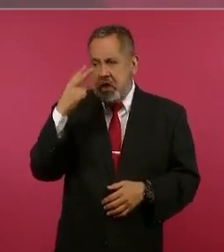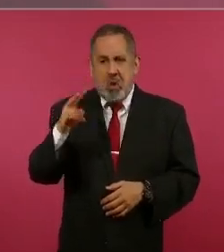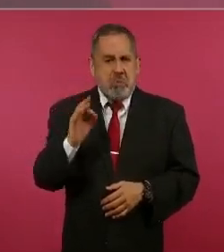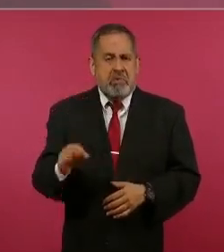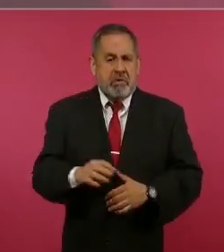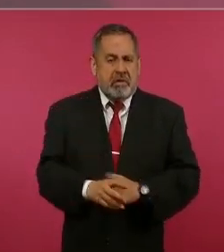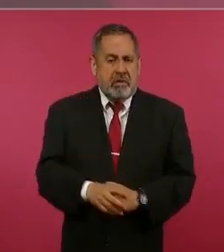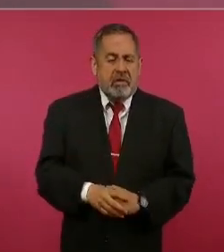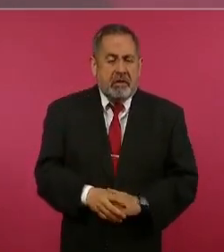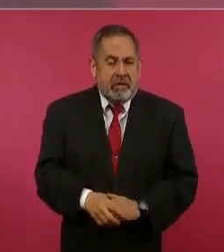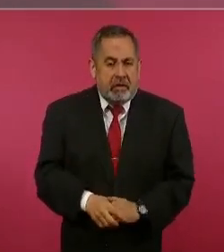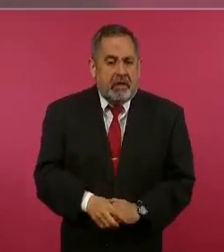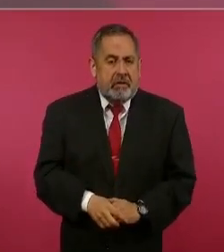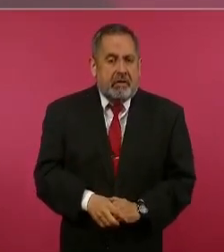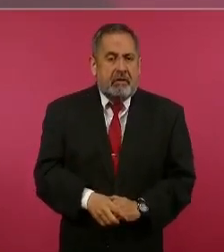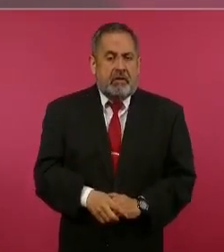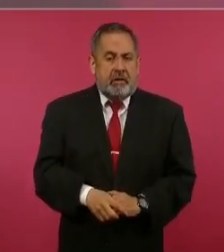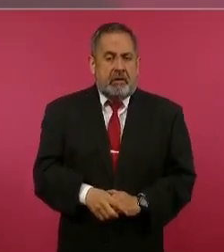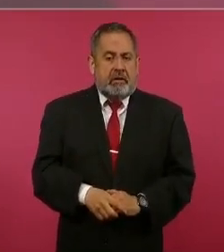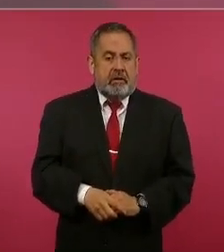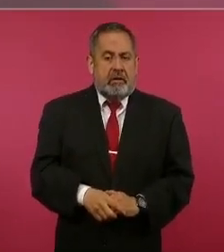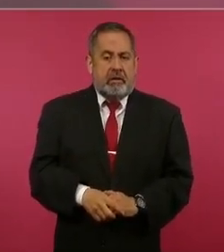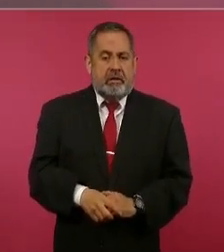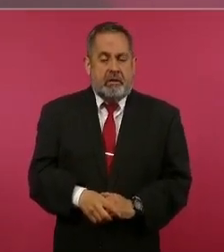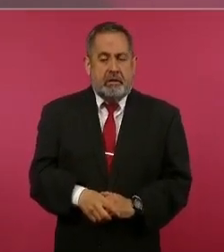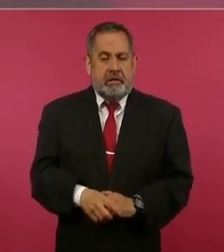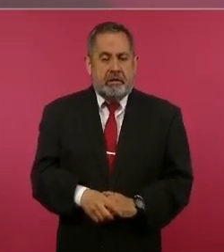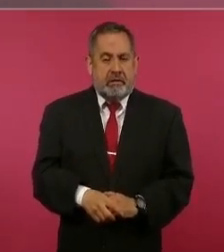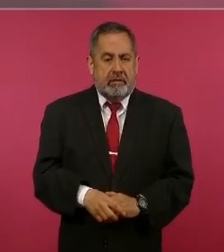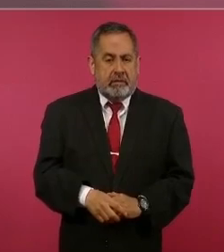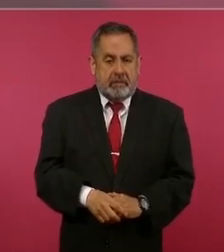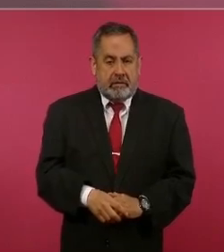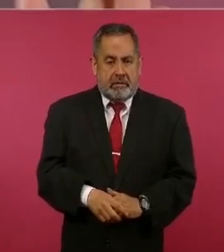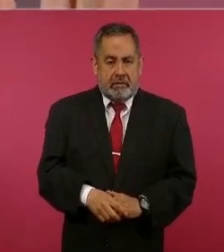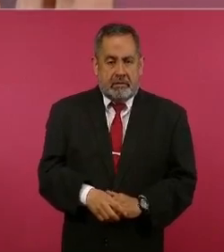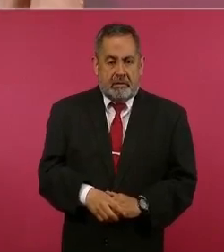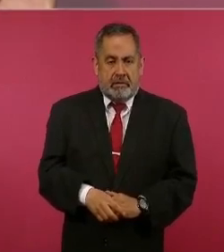Y es cosa de,